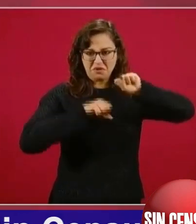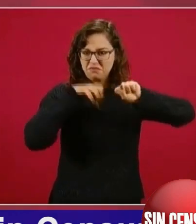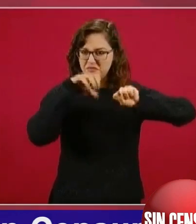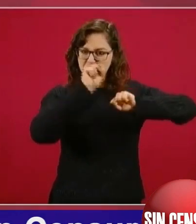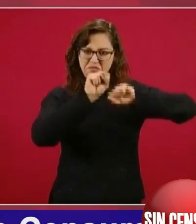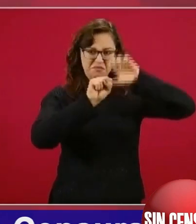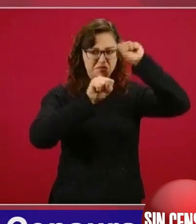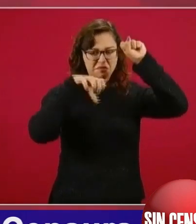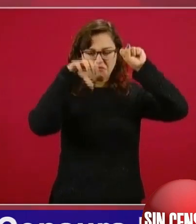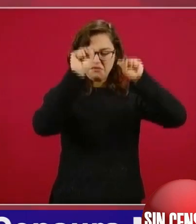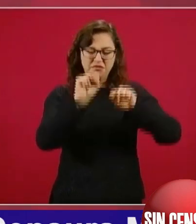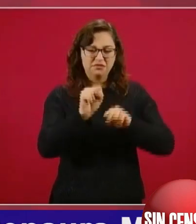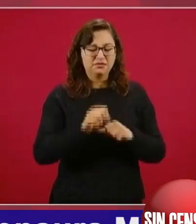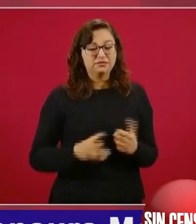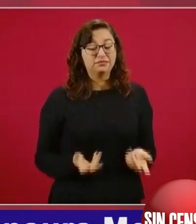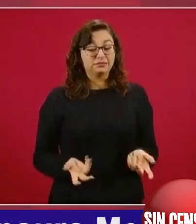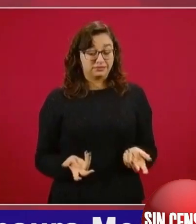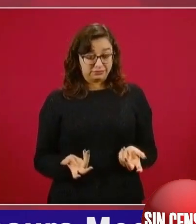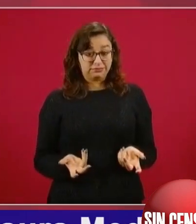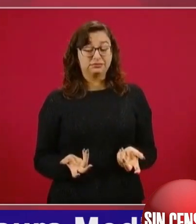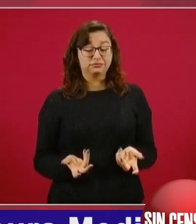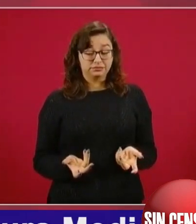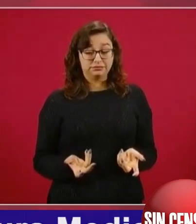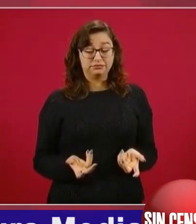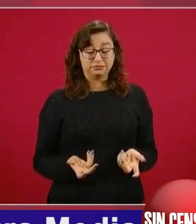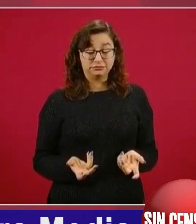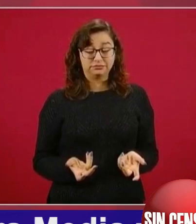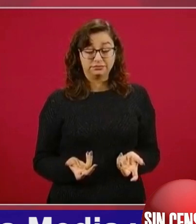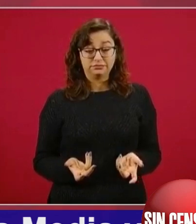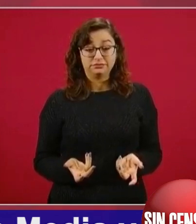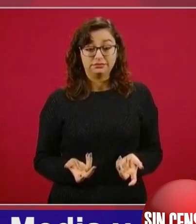Toda esa concepción que